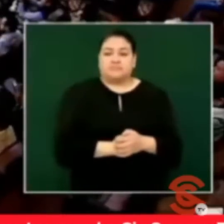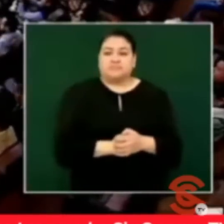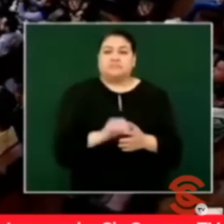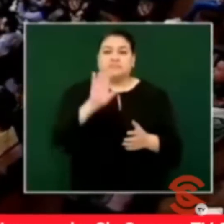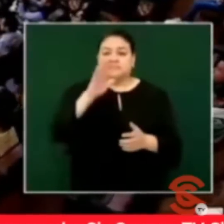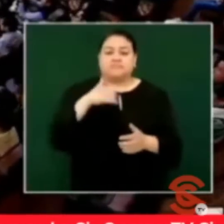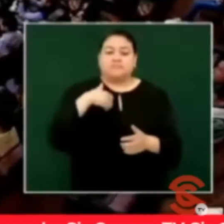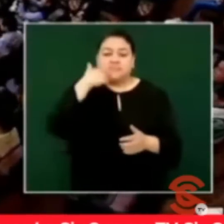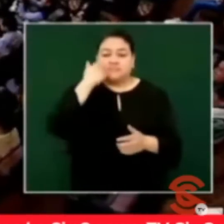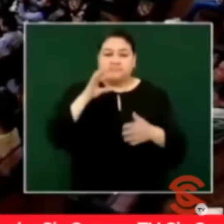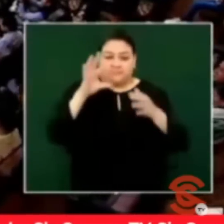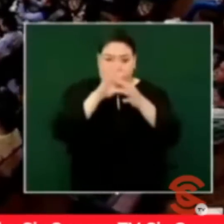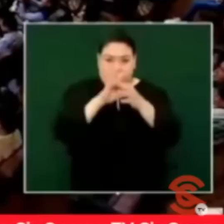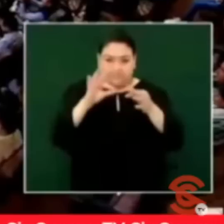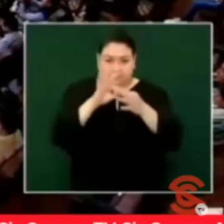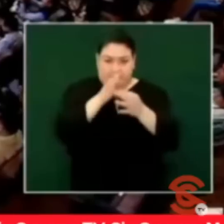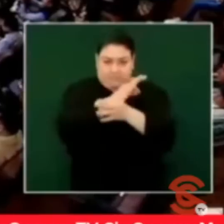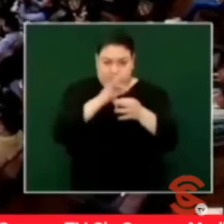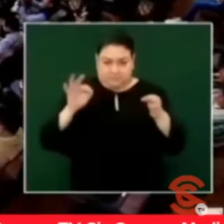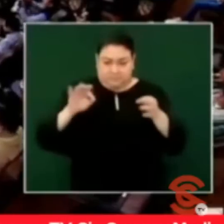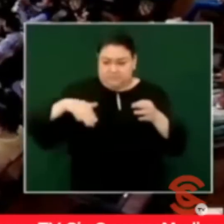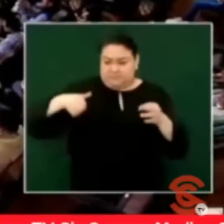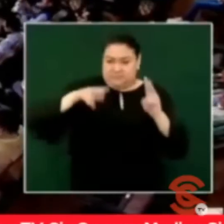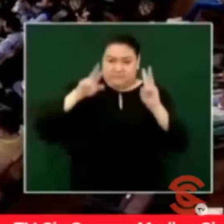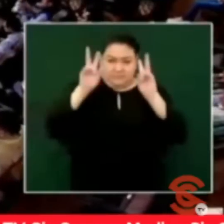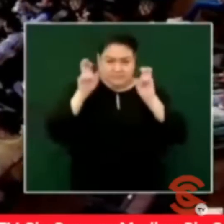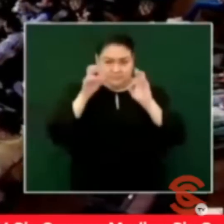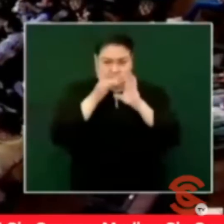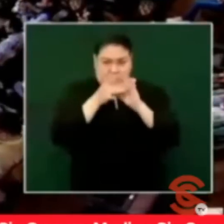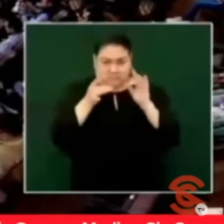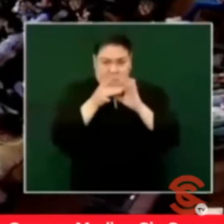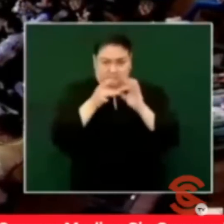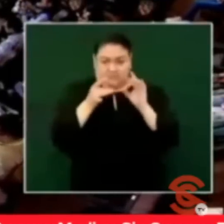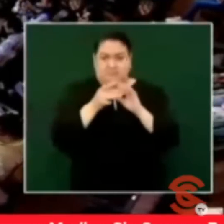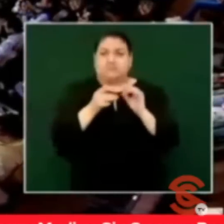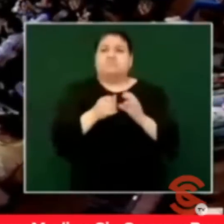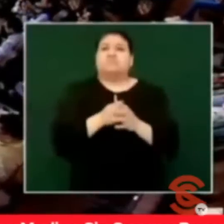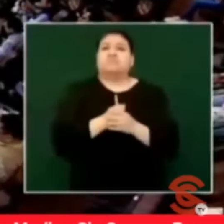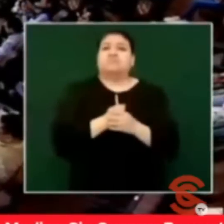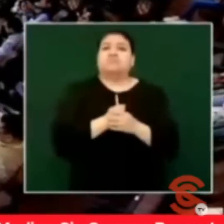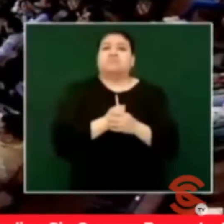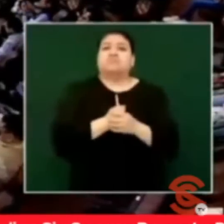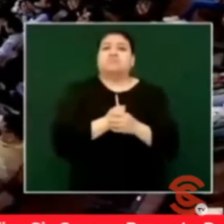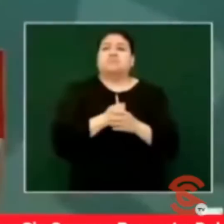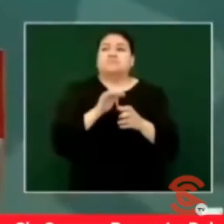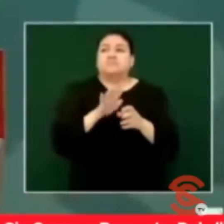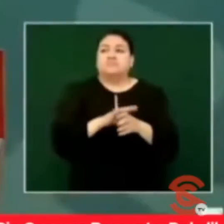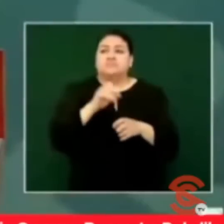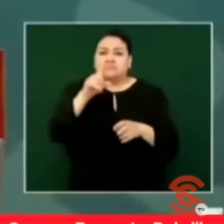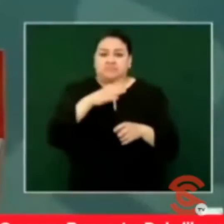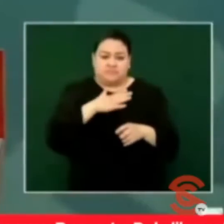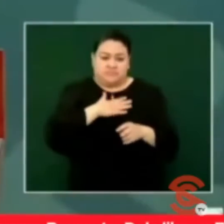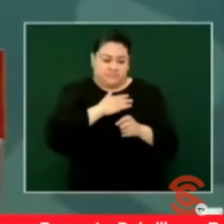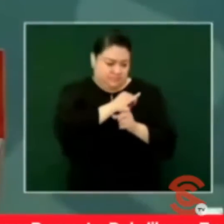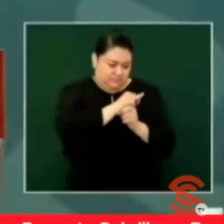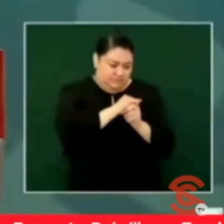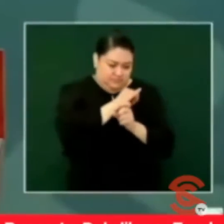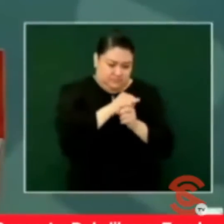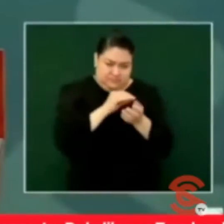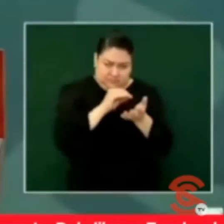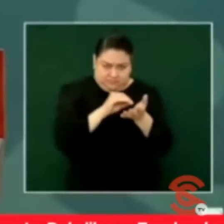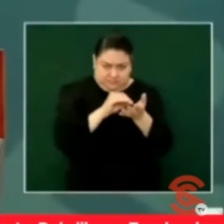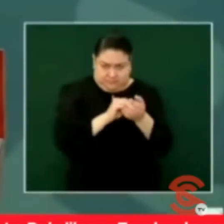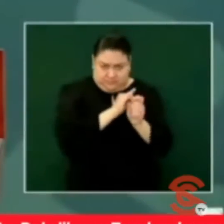queremos aclarar el tema ese que estábamos tratando, porque seguimos con la investigación, ¿no? Ahorita me